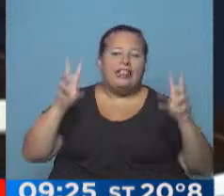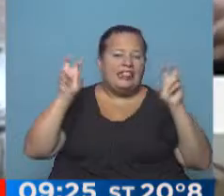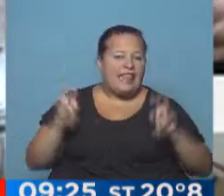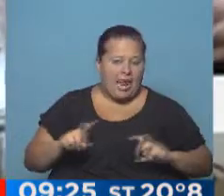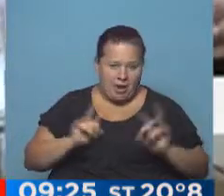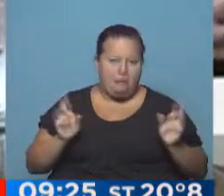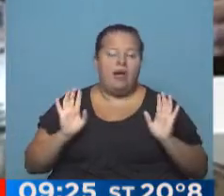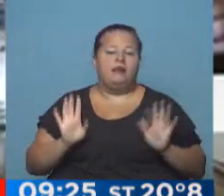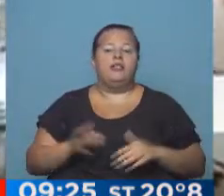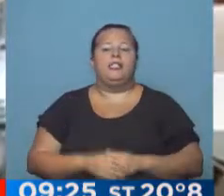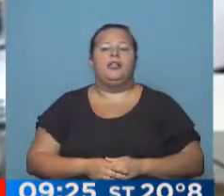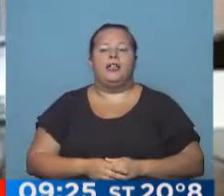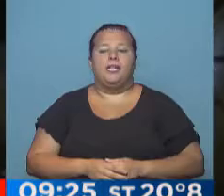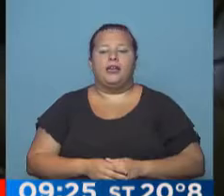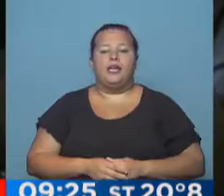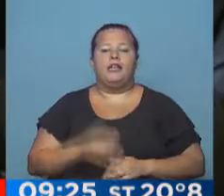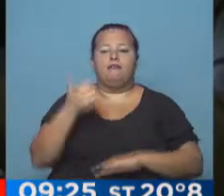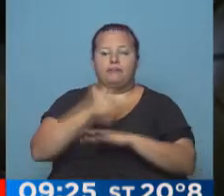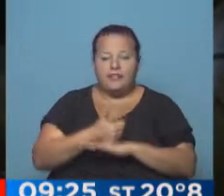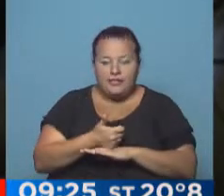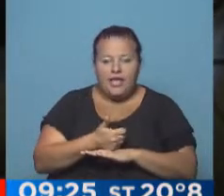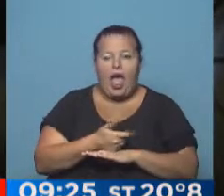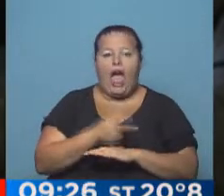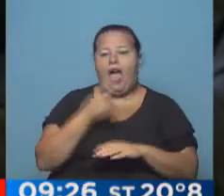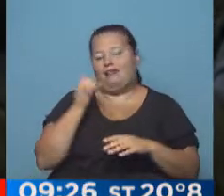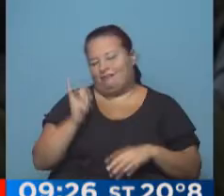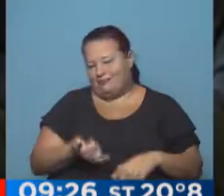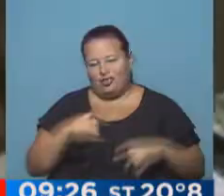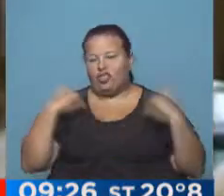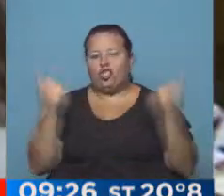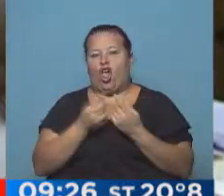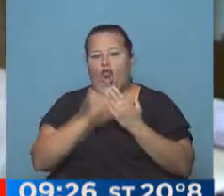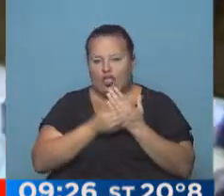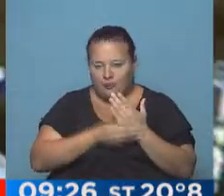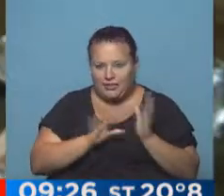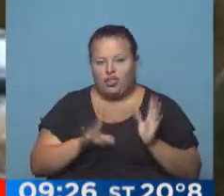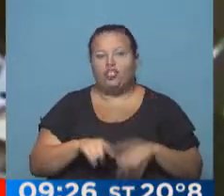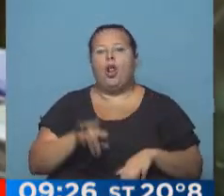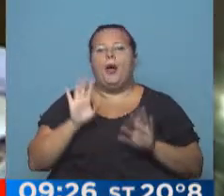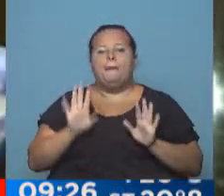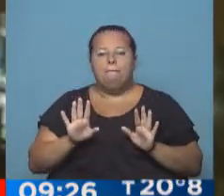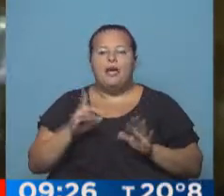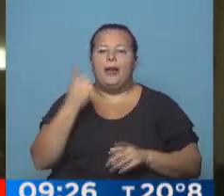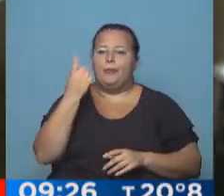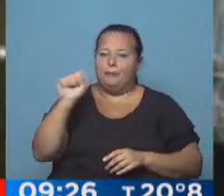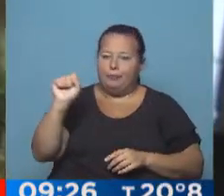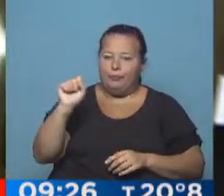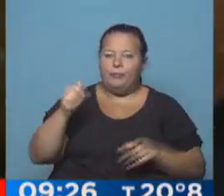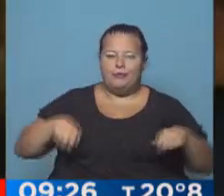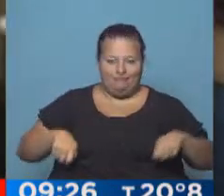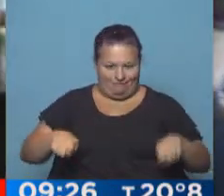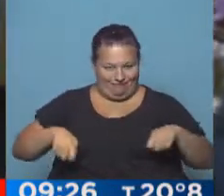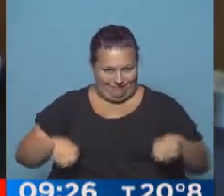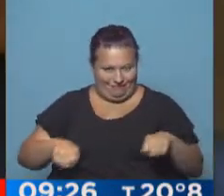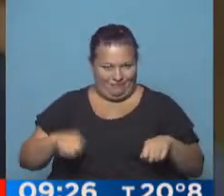temas. Tuvo la presencia de, naturalmente, todo el gabinete nacional, pero con la ausencia de Gabriela